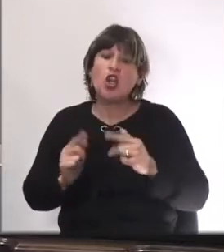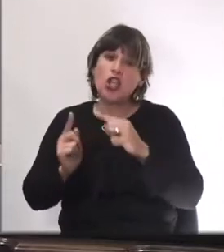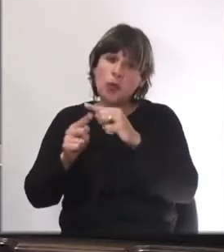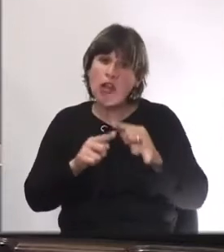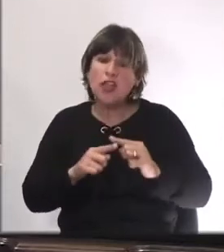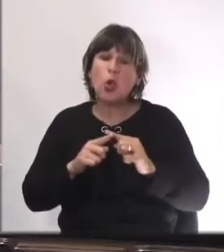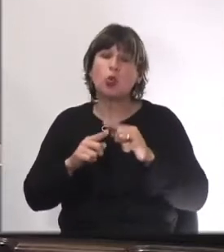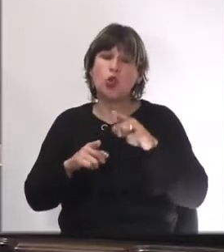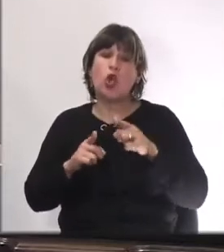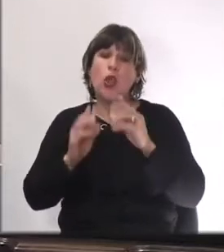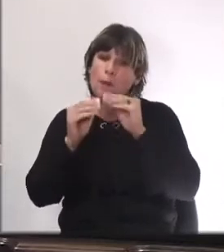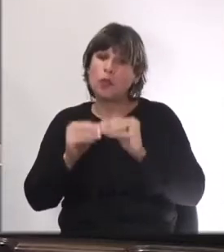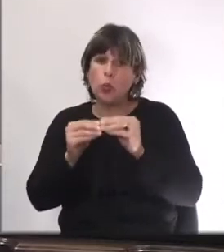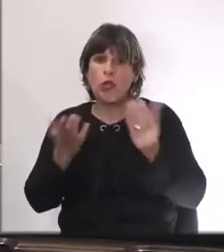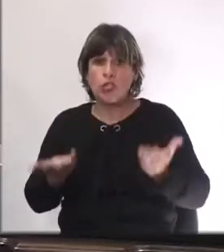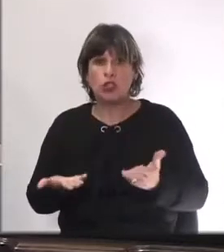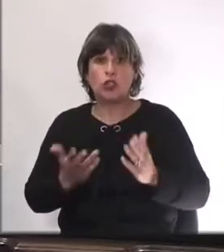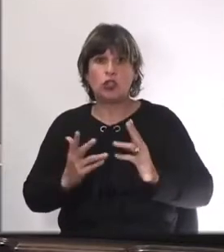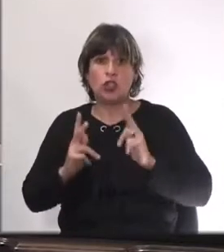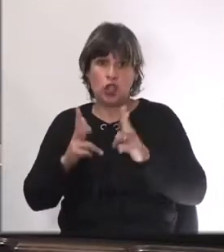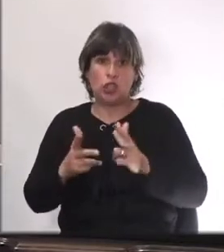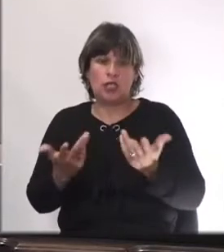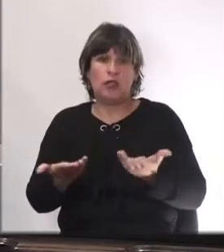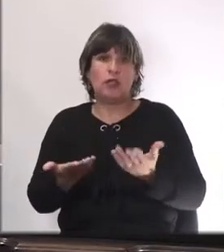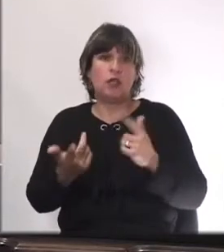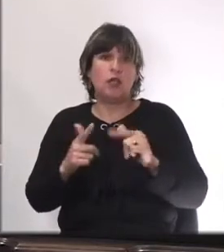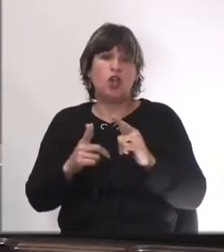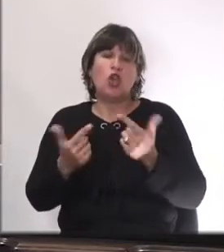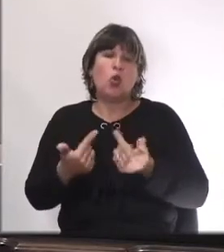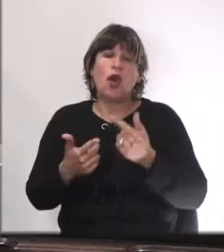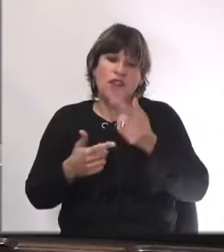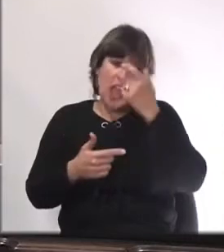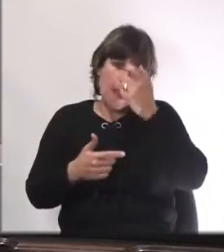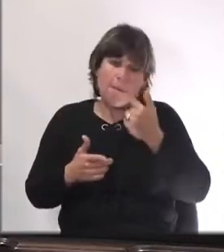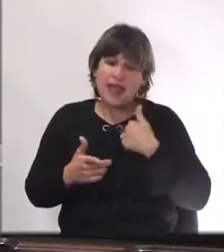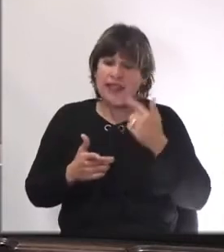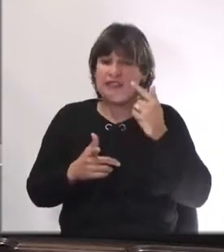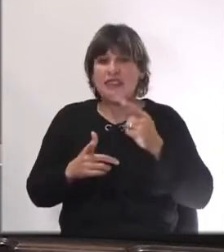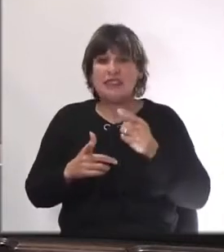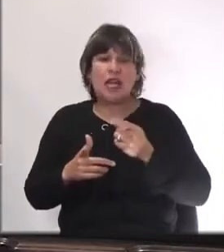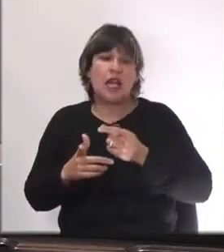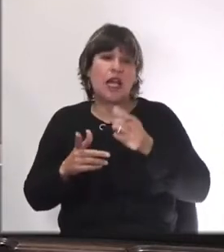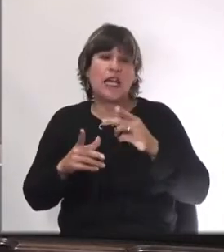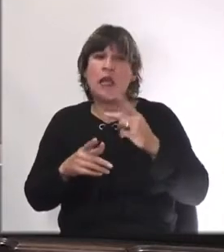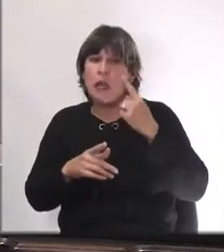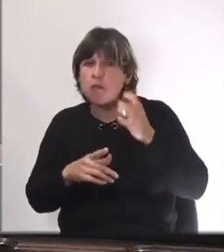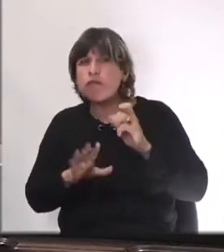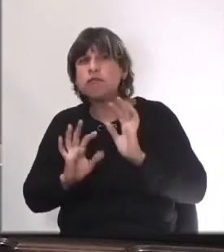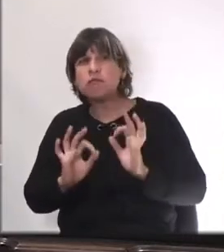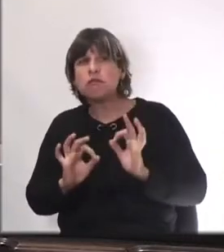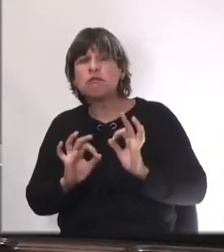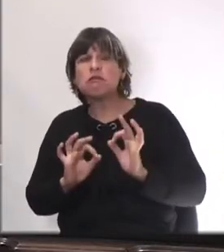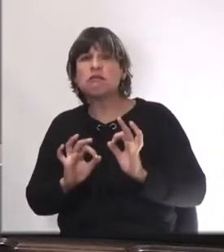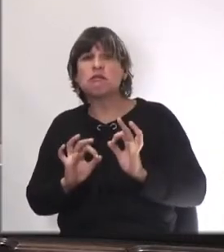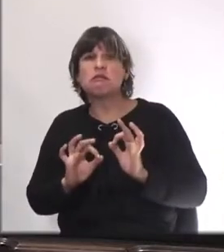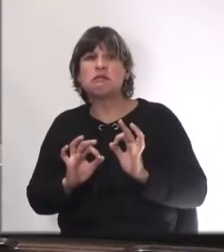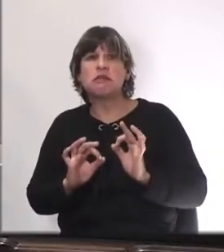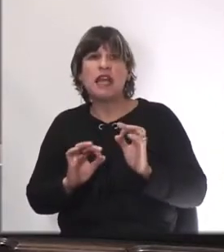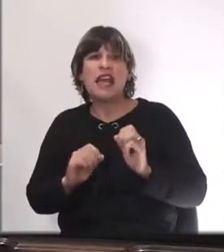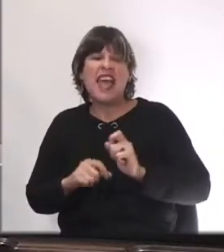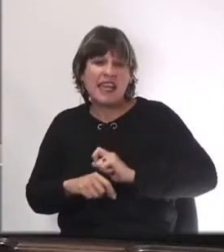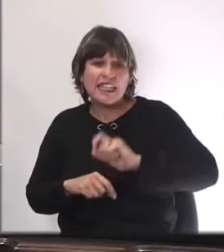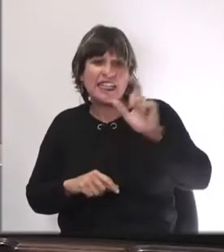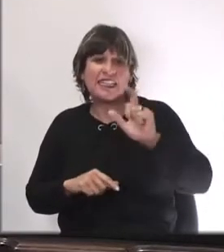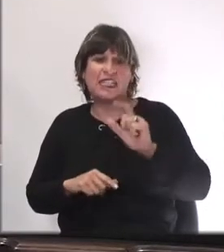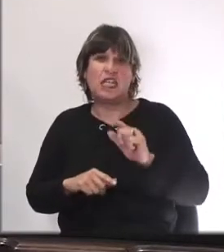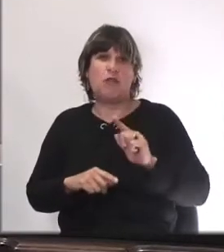presupuesto, porque no había ningún analista privado, ningún organismo internacional que previera el crecimiento